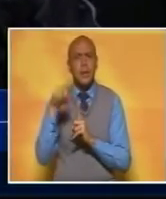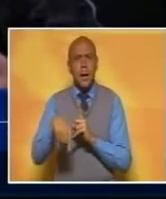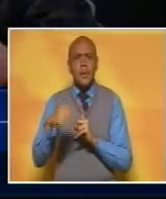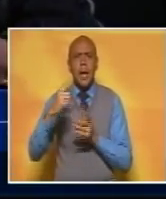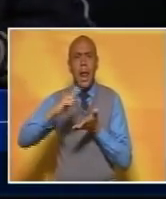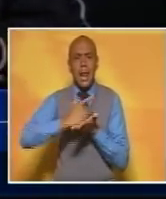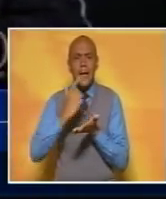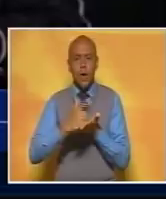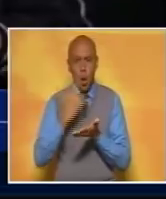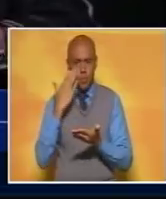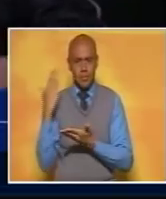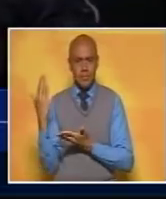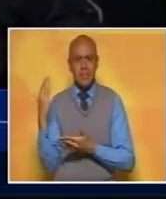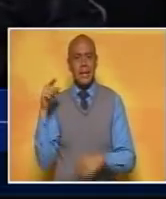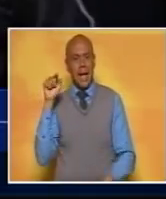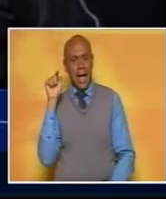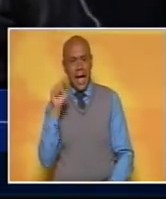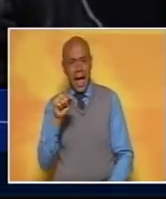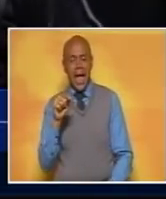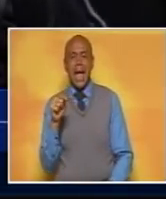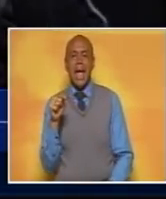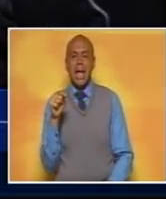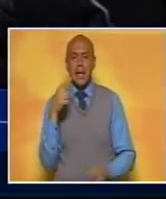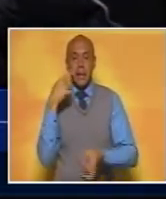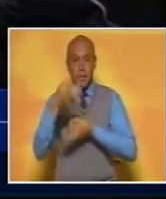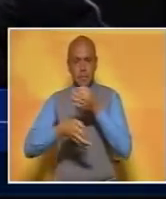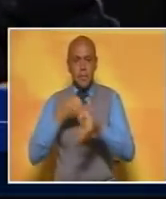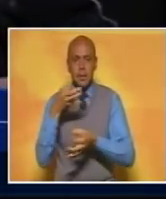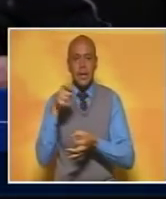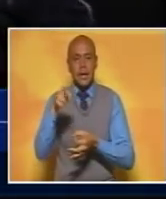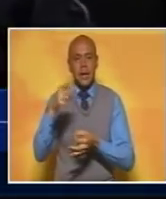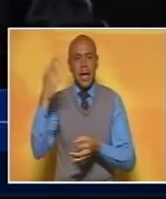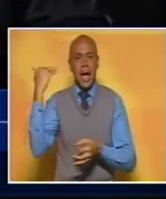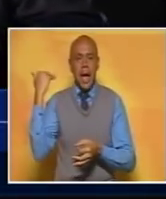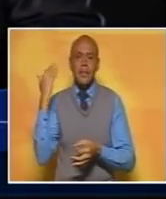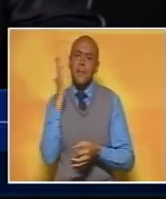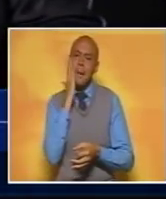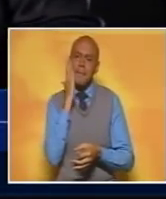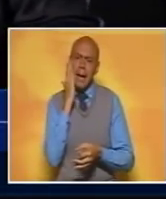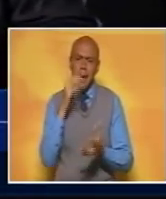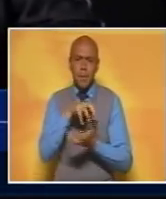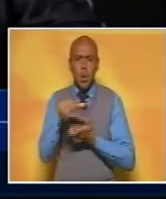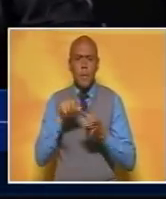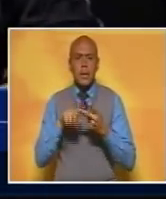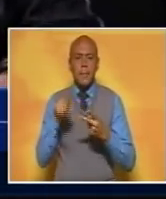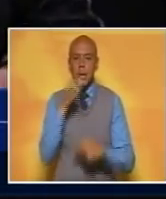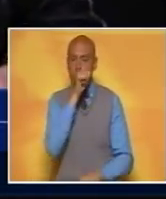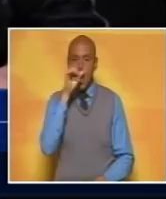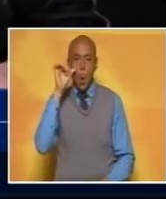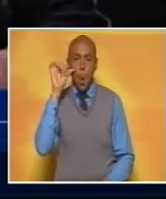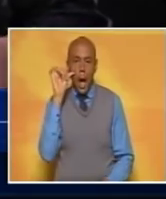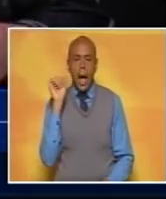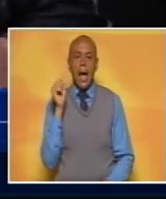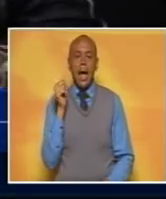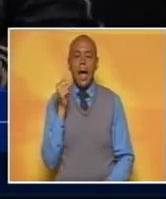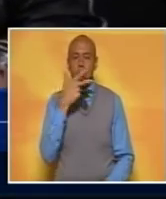la luz pública aparece la tormentosa relación que mantenía con su madre, su adicción a las drogas y que casi muere a causa de